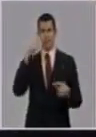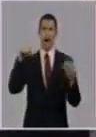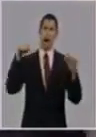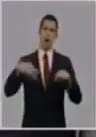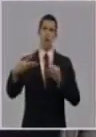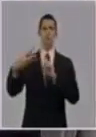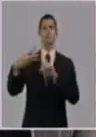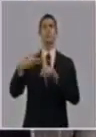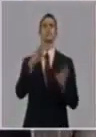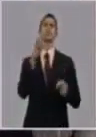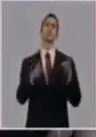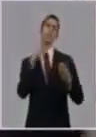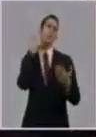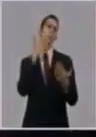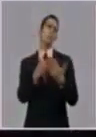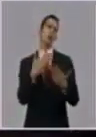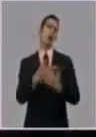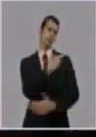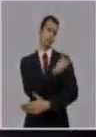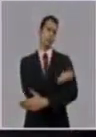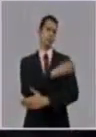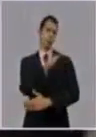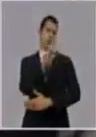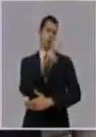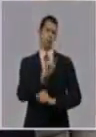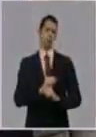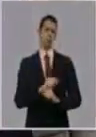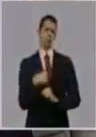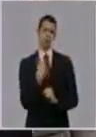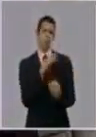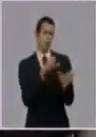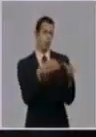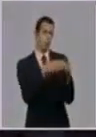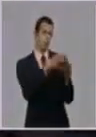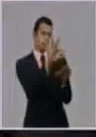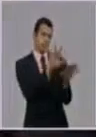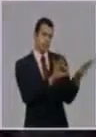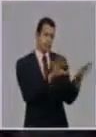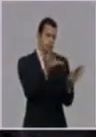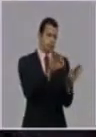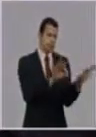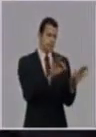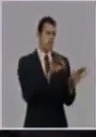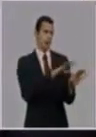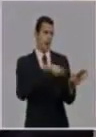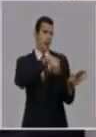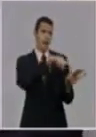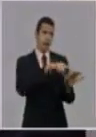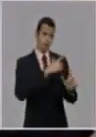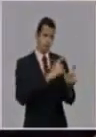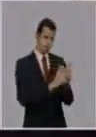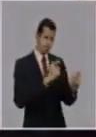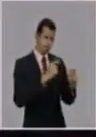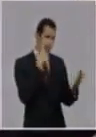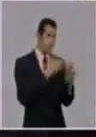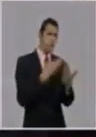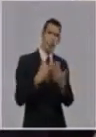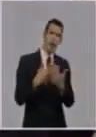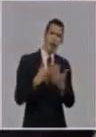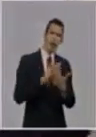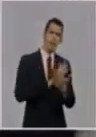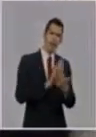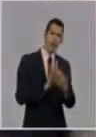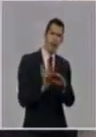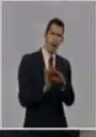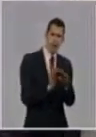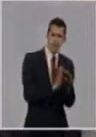aportar las evidencias de eficacia, o sea, de cómo protegemos a un individuo de la enfermedad, debemos iniciar una